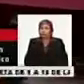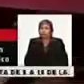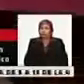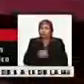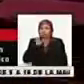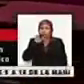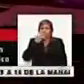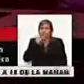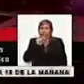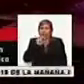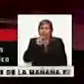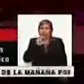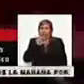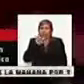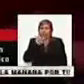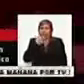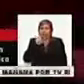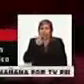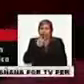Carlito Roca,